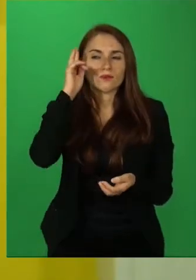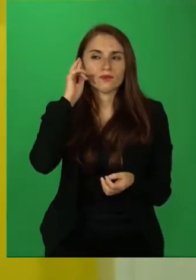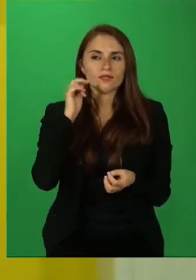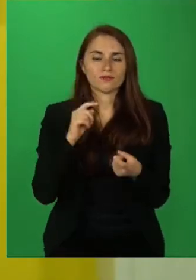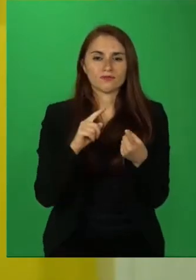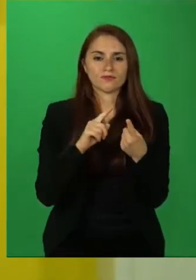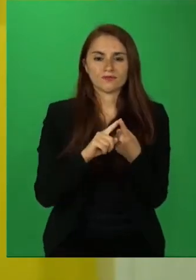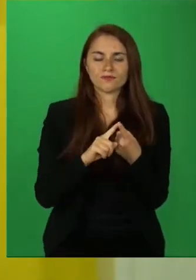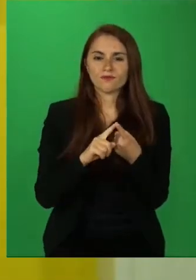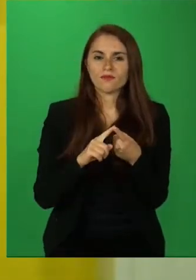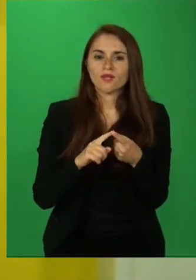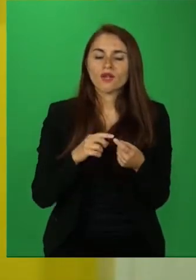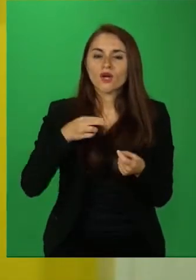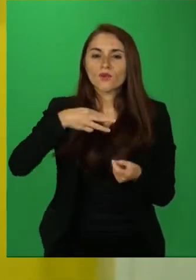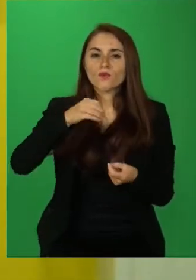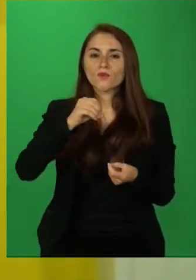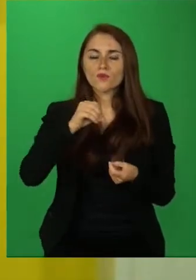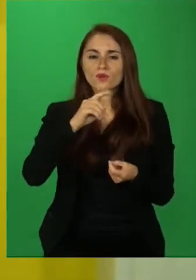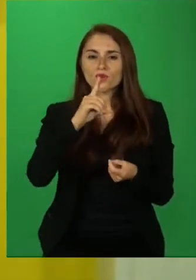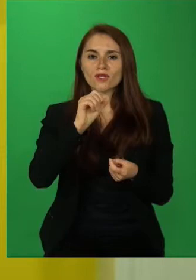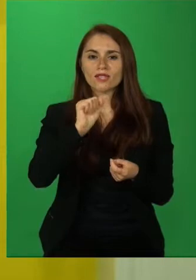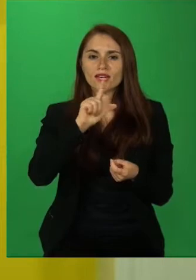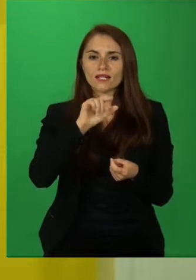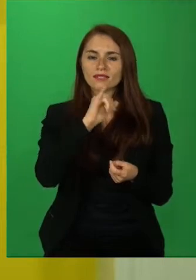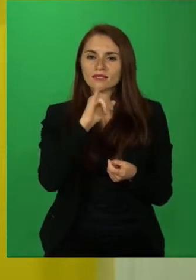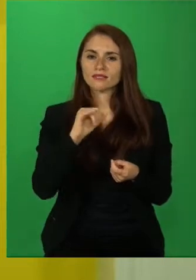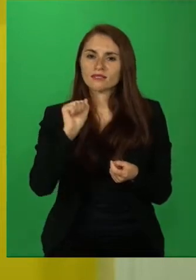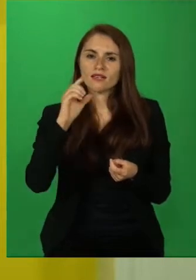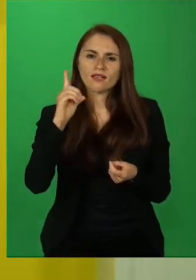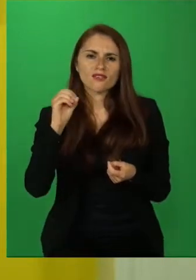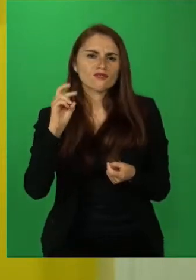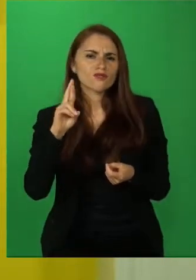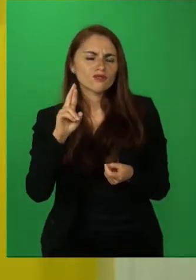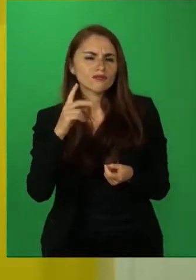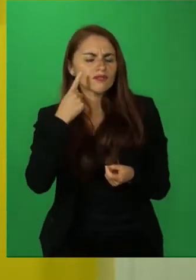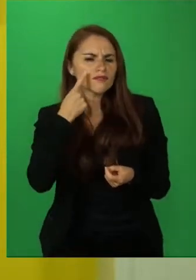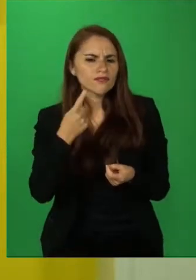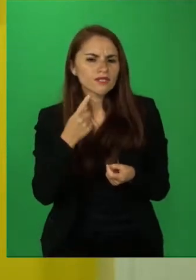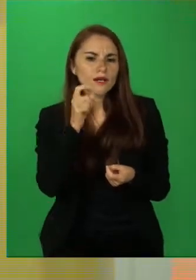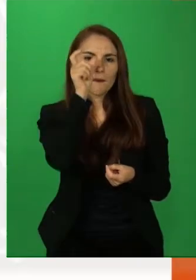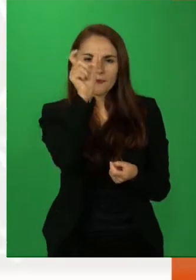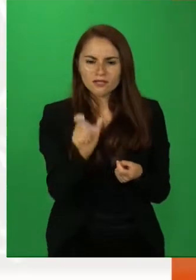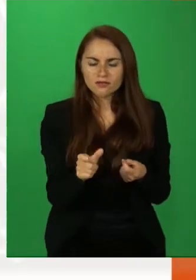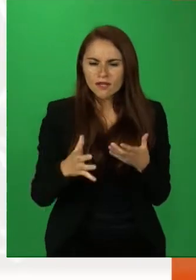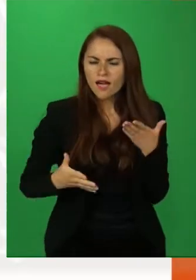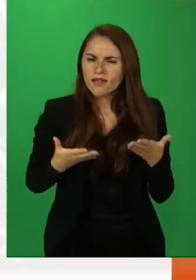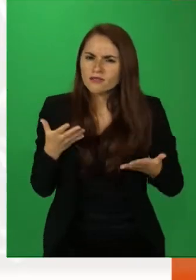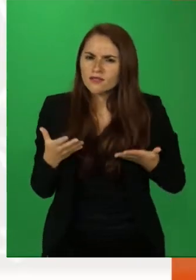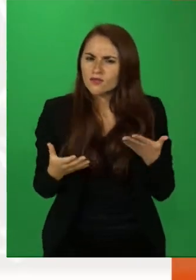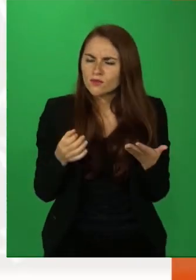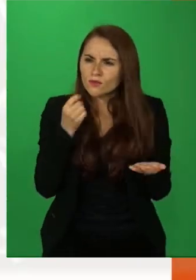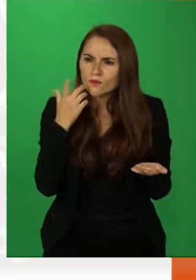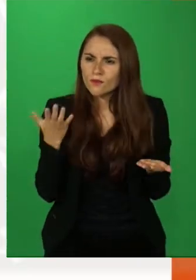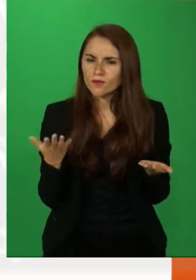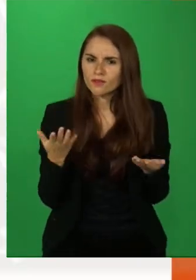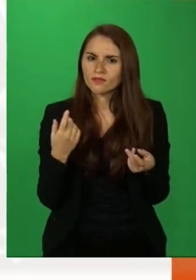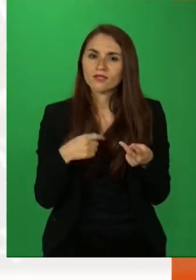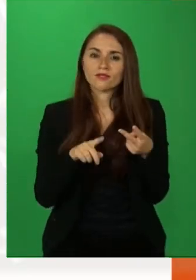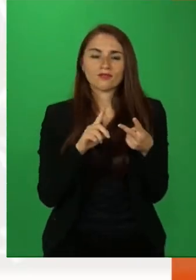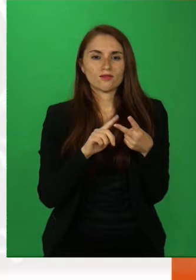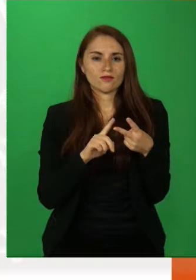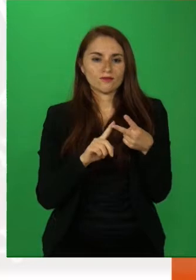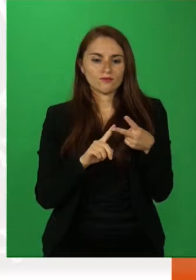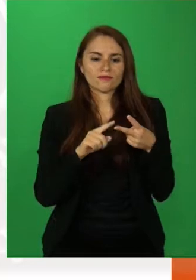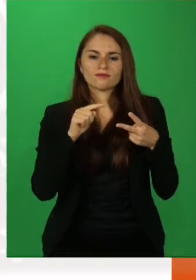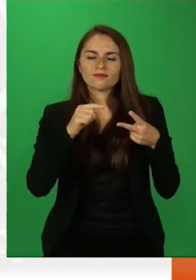que los modalizadores muestran, evidencian la actitud del emisor. El léxico valorativo muestra